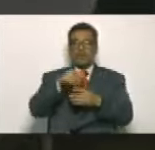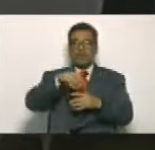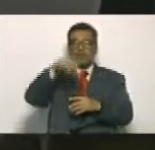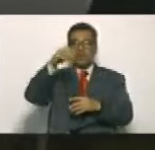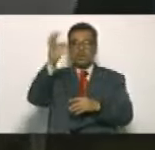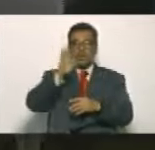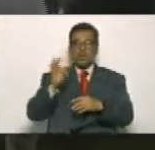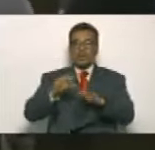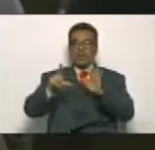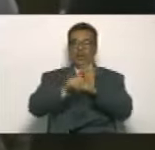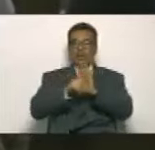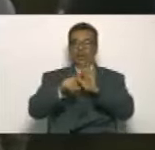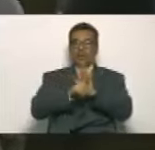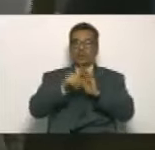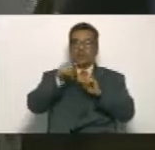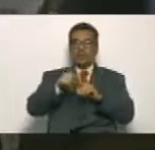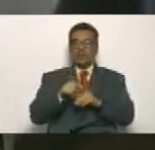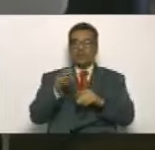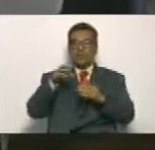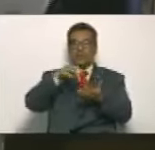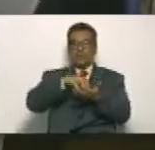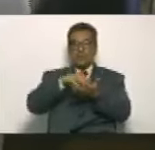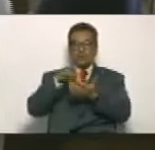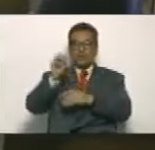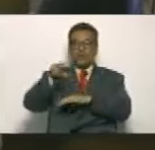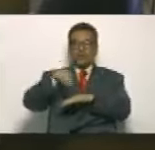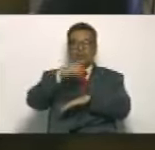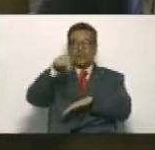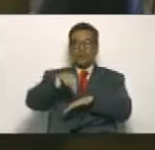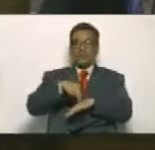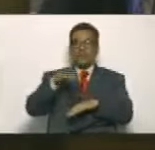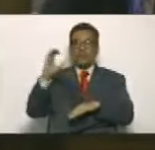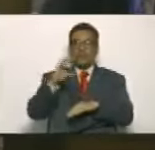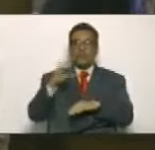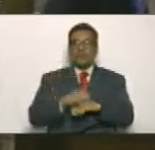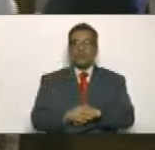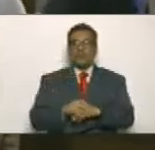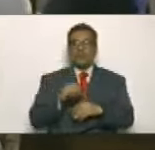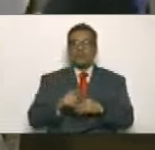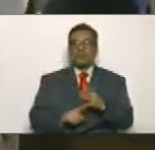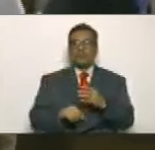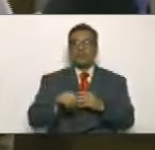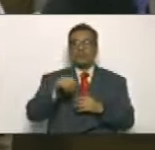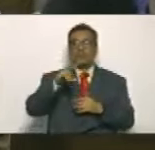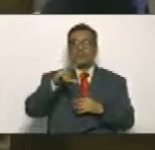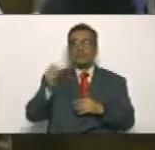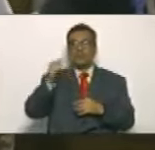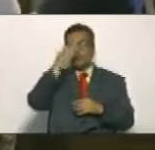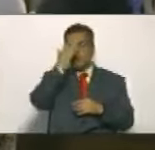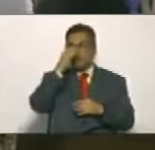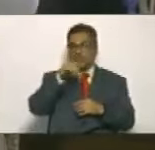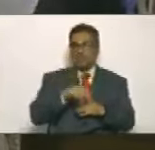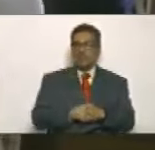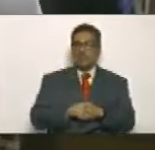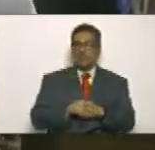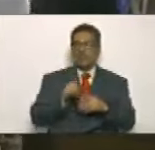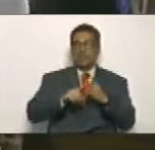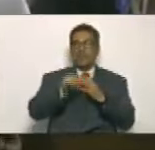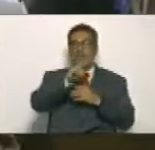Palacio Federal Legislativo, sede de la Asamblea Nacional en Caracas, el primer día del mes de febrero